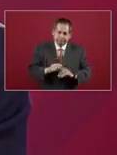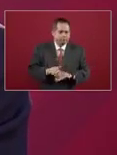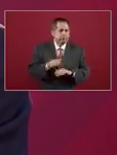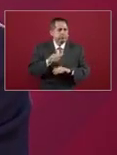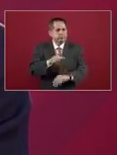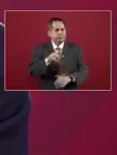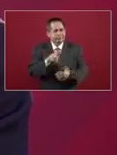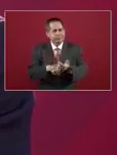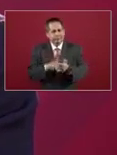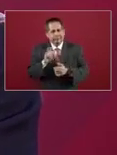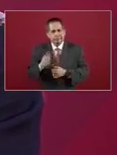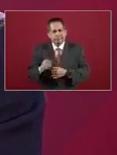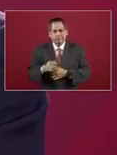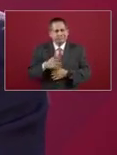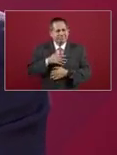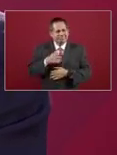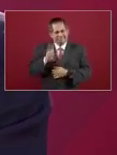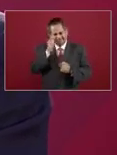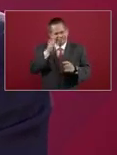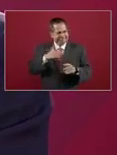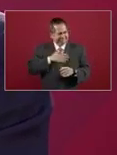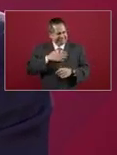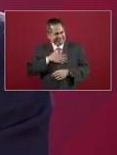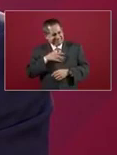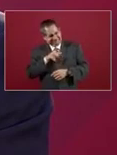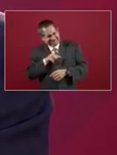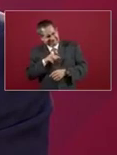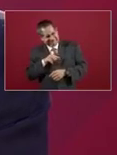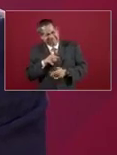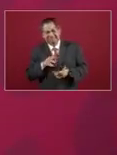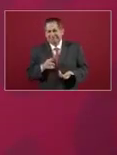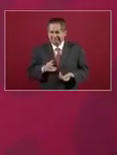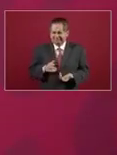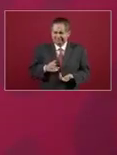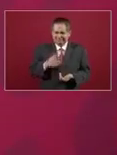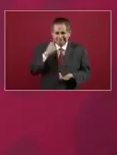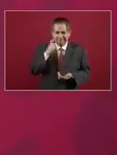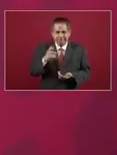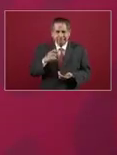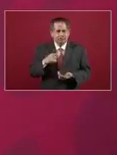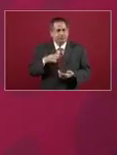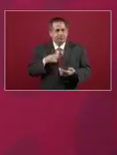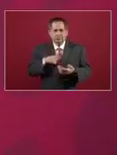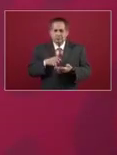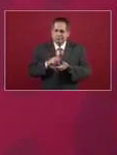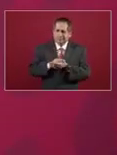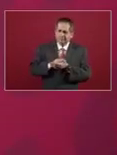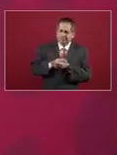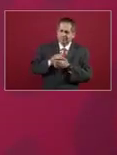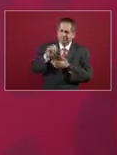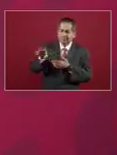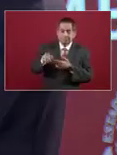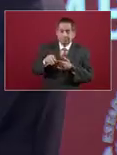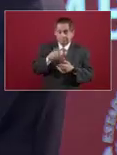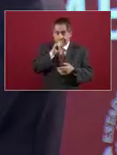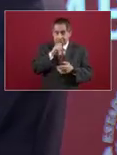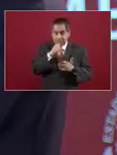asunto de… Me llamó mucho la atención también de que envié la misma